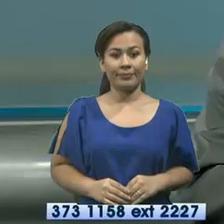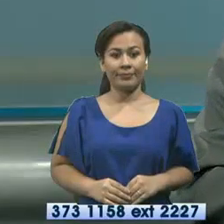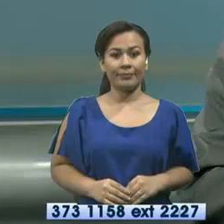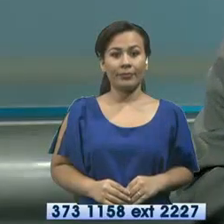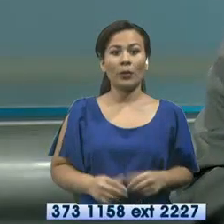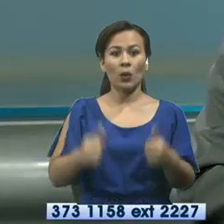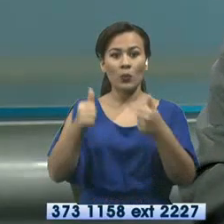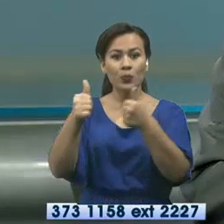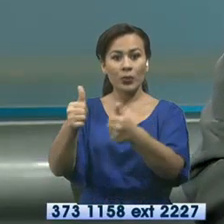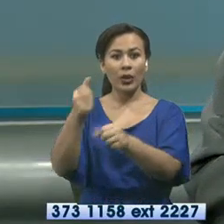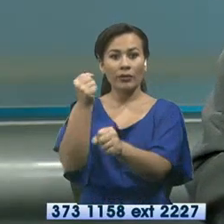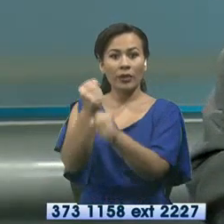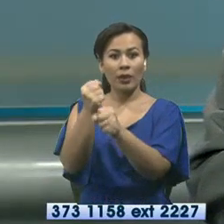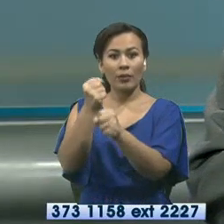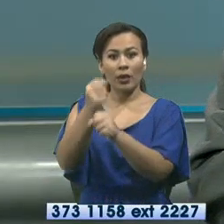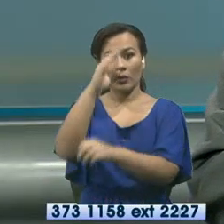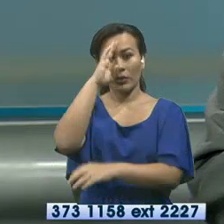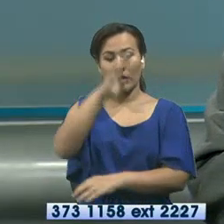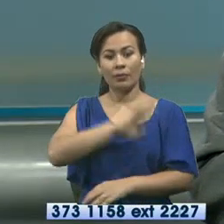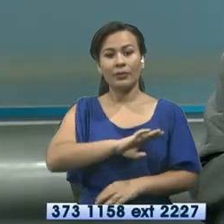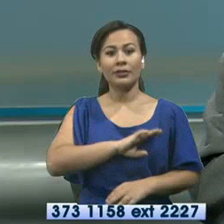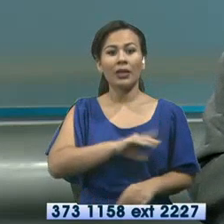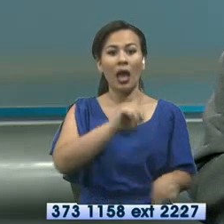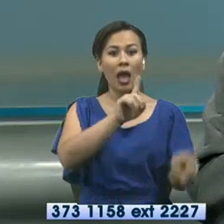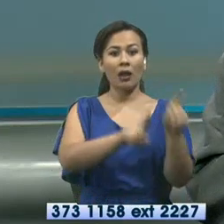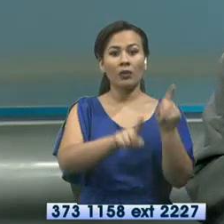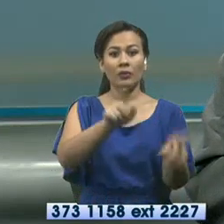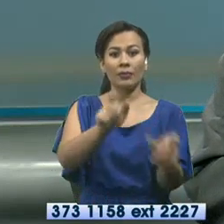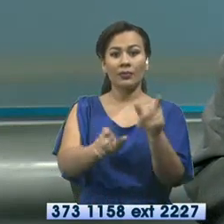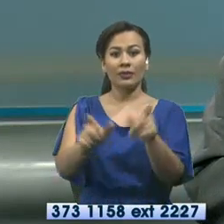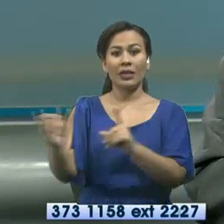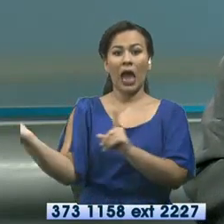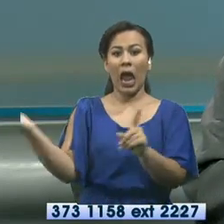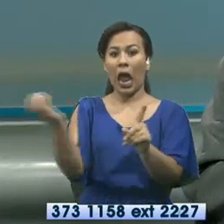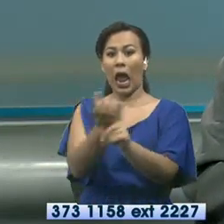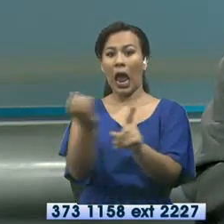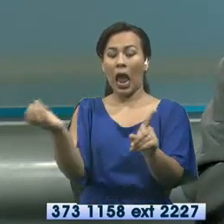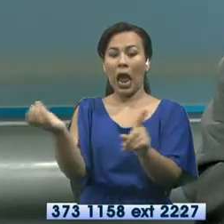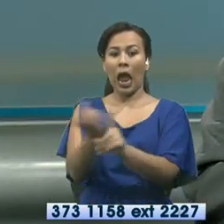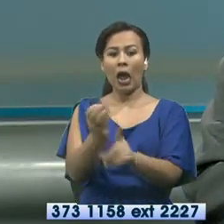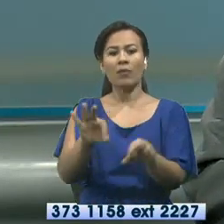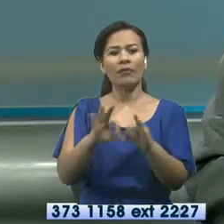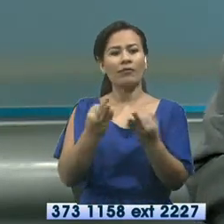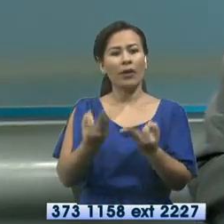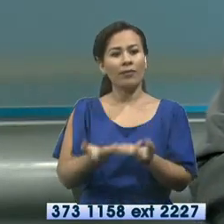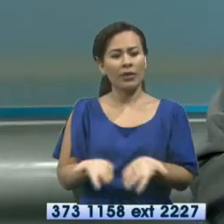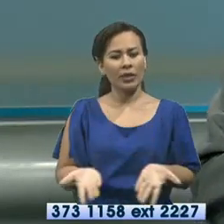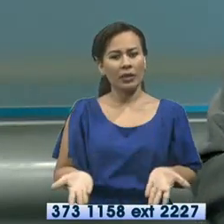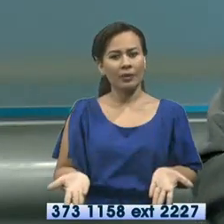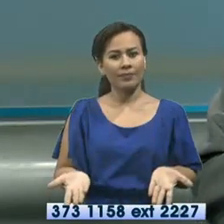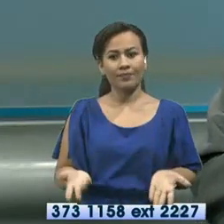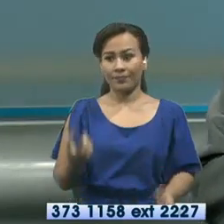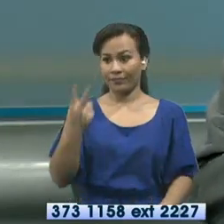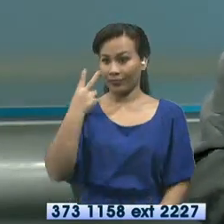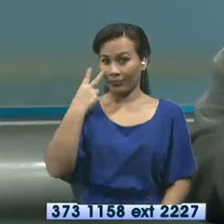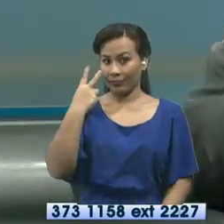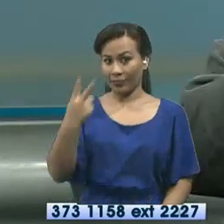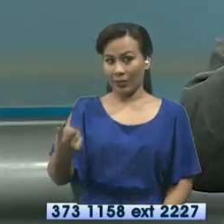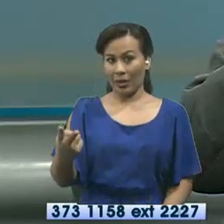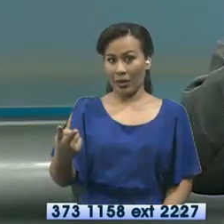Buen trabajo policial. Y ahí reclamaban, muchas familias reclamaban la intervención de la policía justamente por